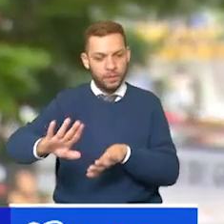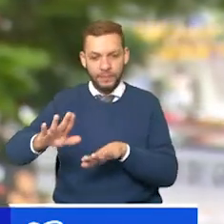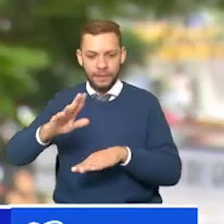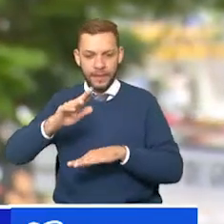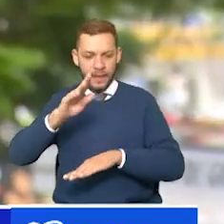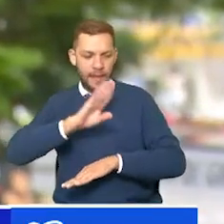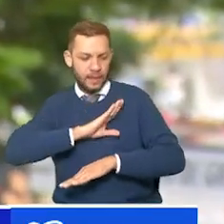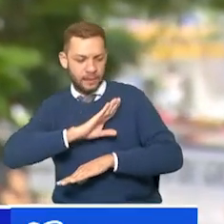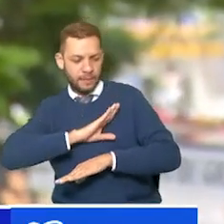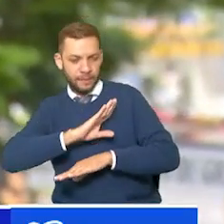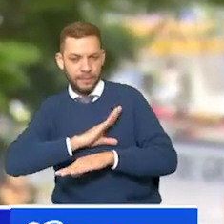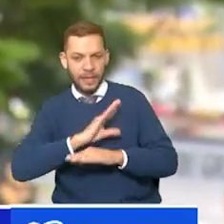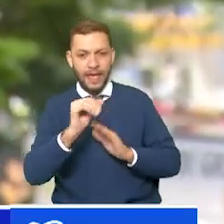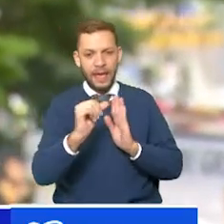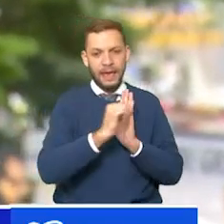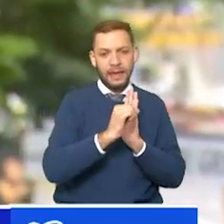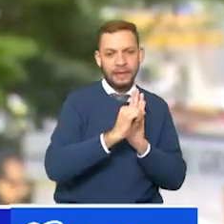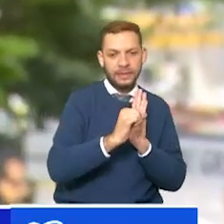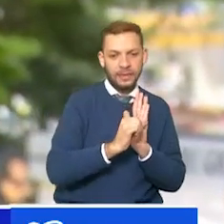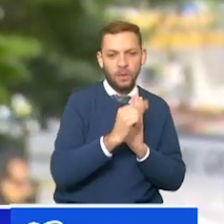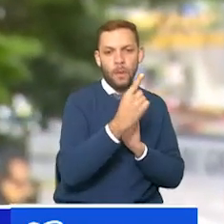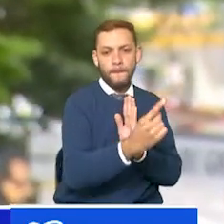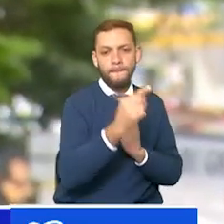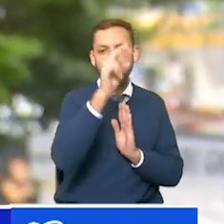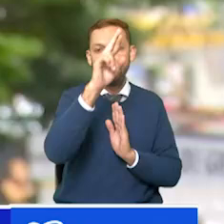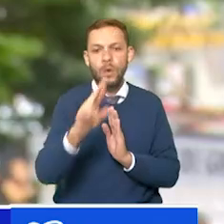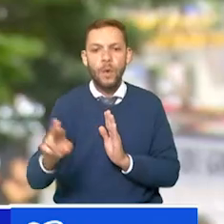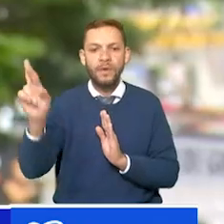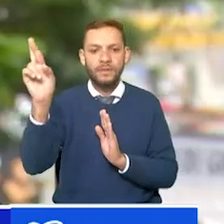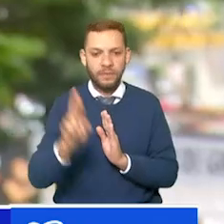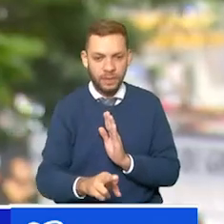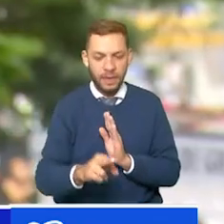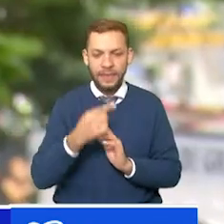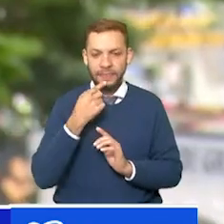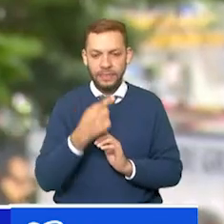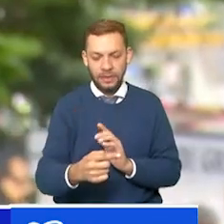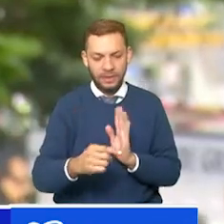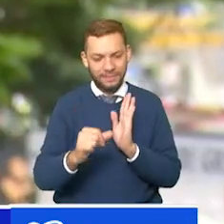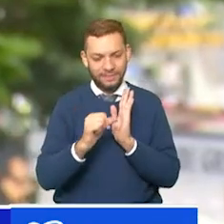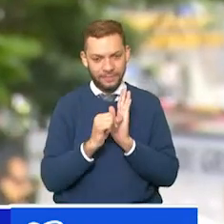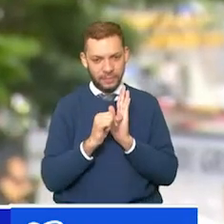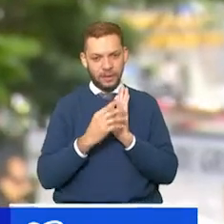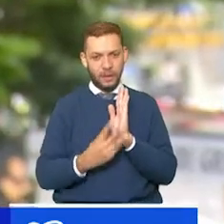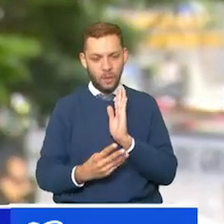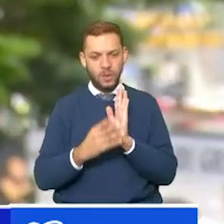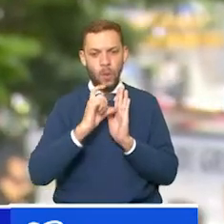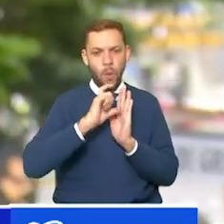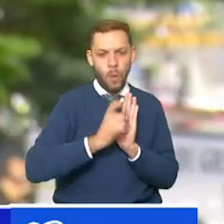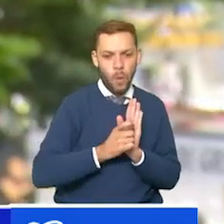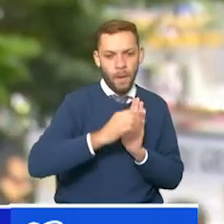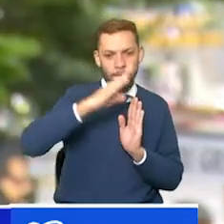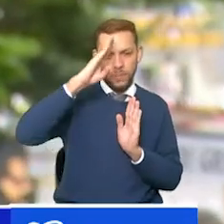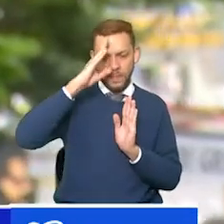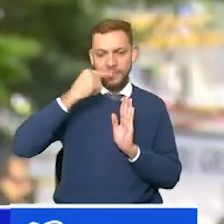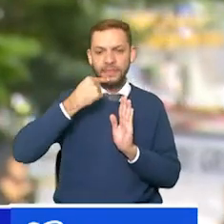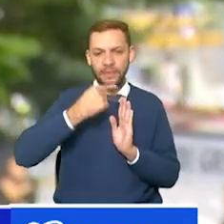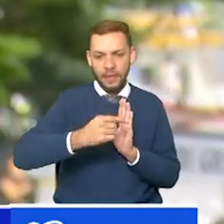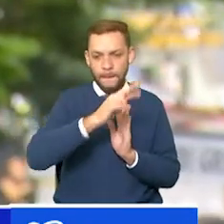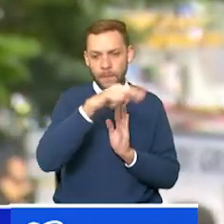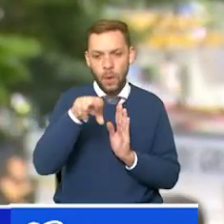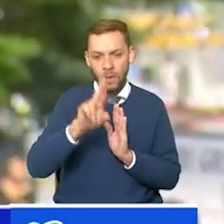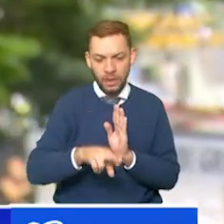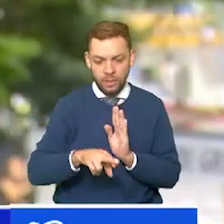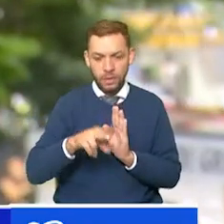ese decreto establece la prohibición e incluso la multa tipo 4 trés del Código de policía del porte de la dosis